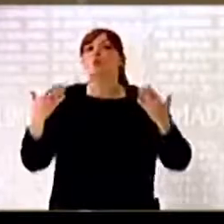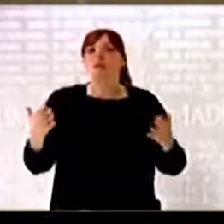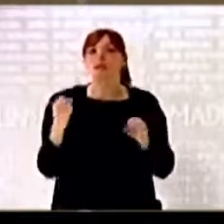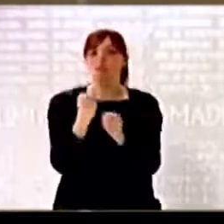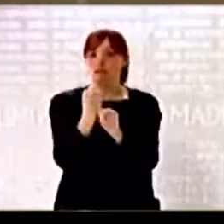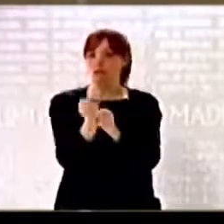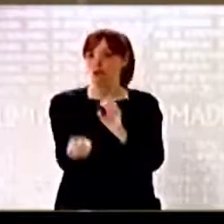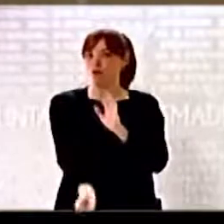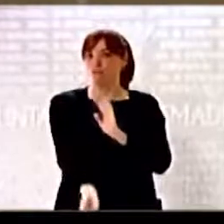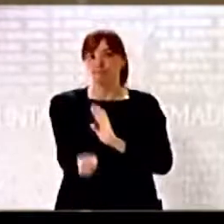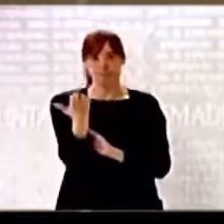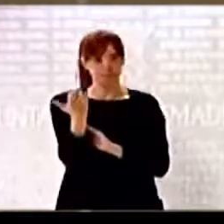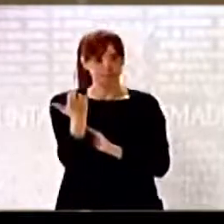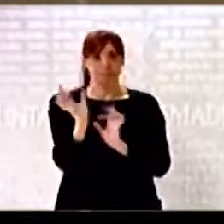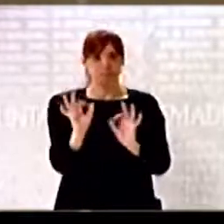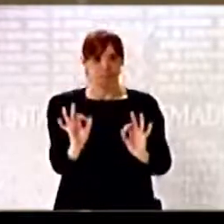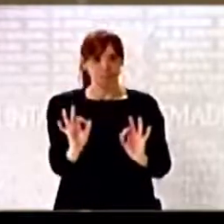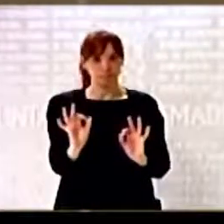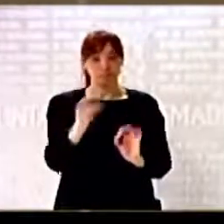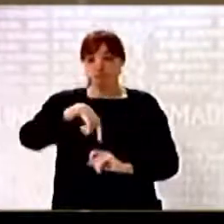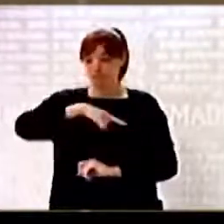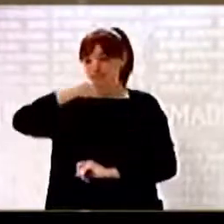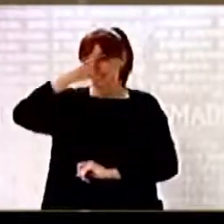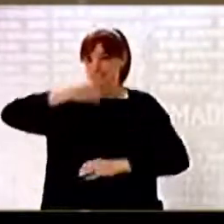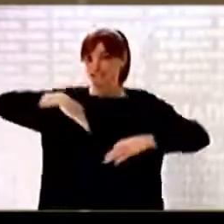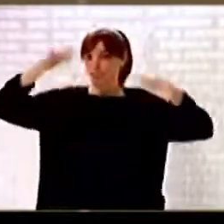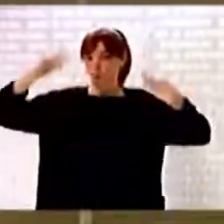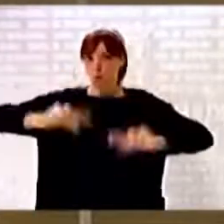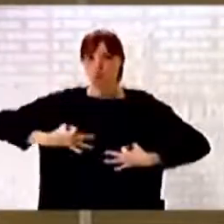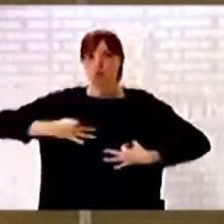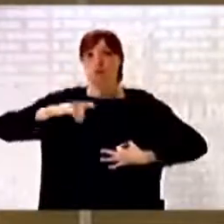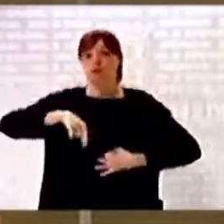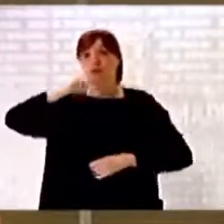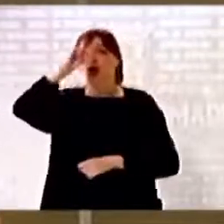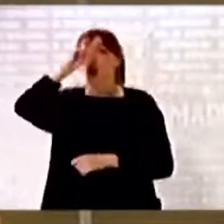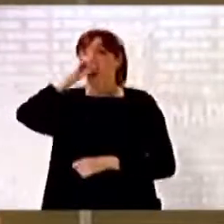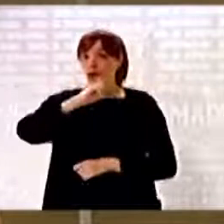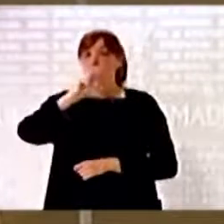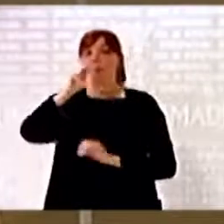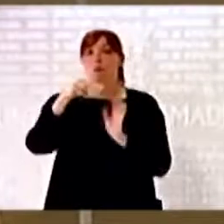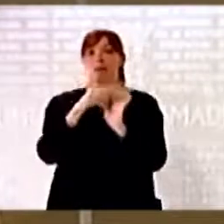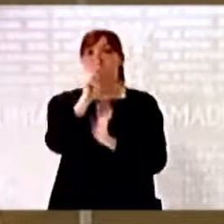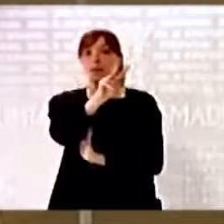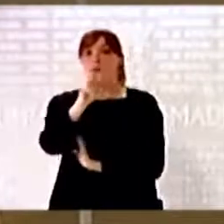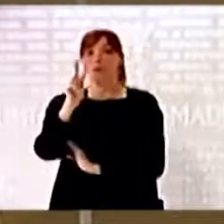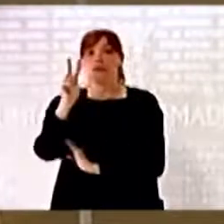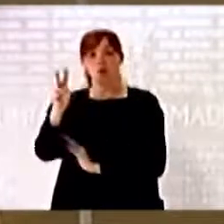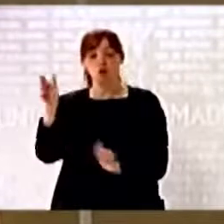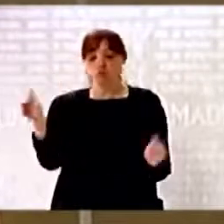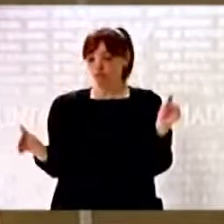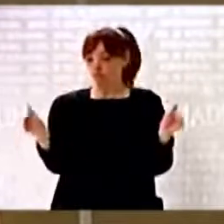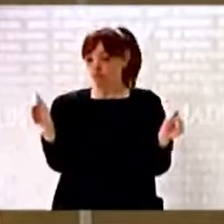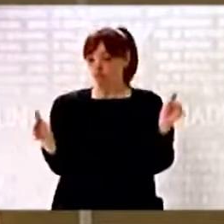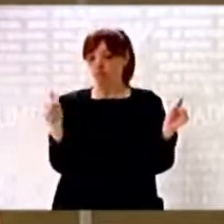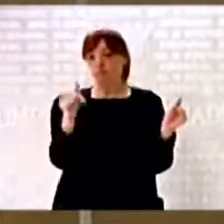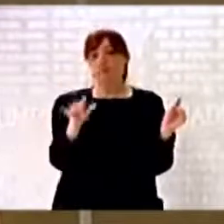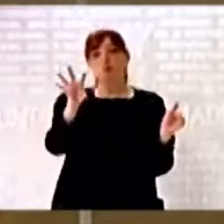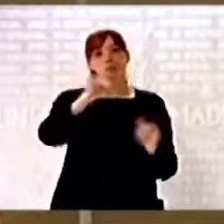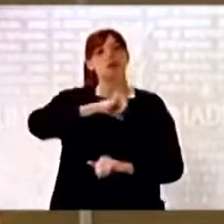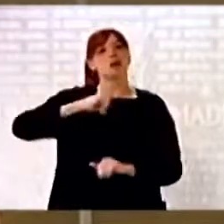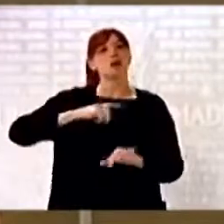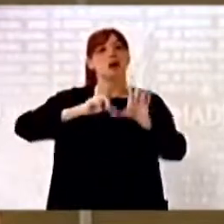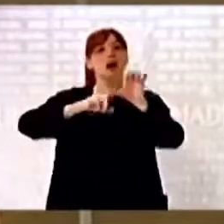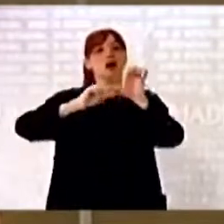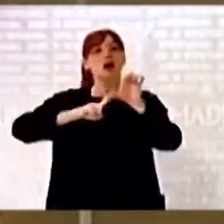de empleo. Y nosotros estamos seguros de que en el año 2022 la Comunidad Autónoma